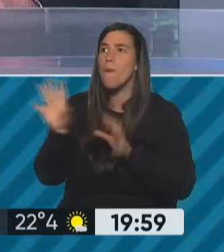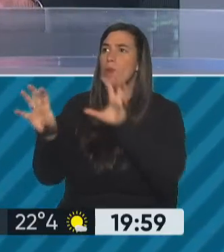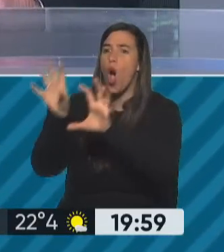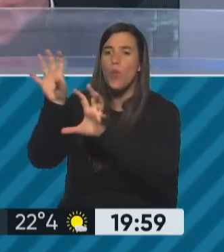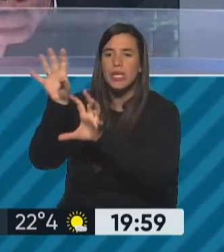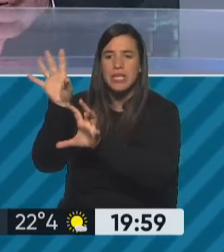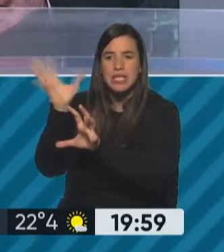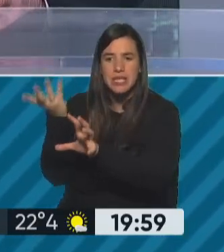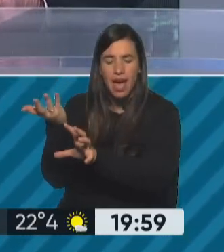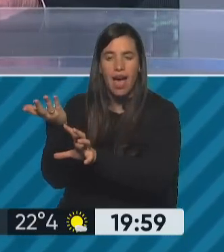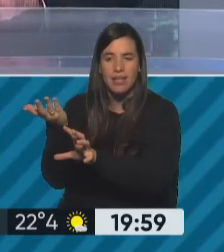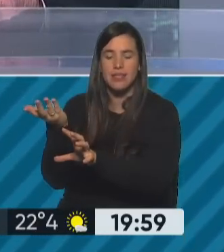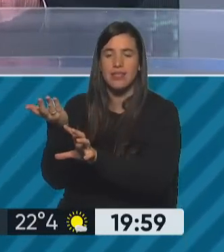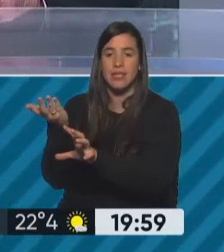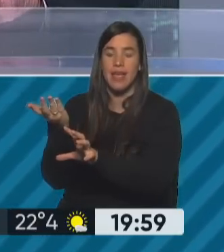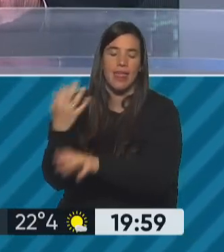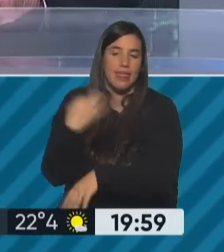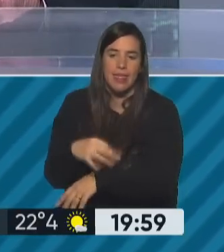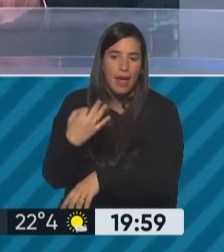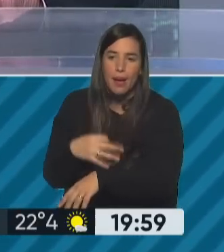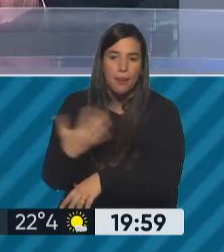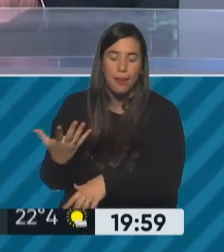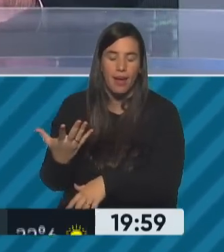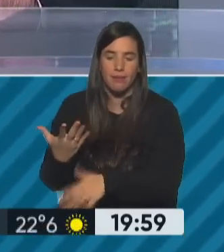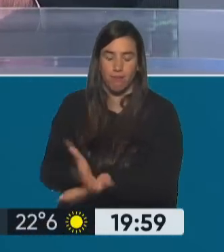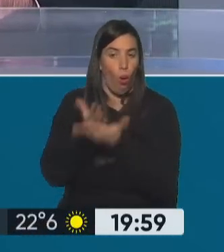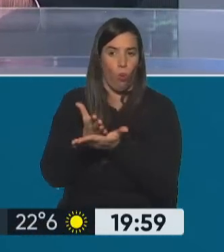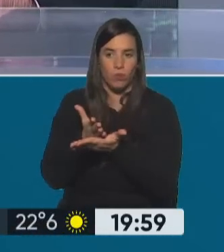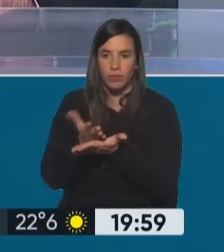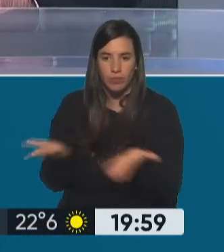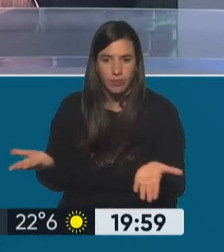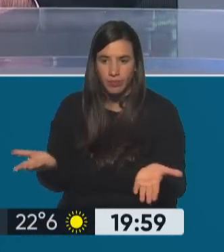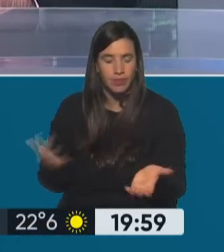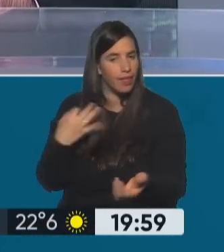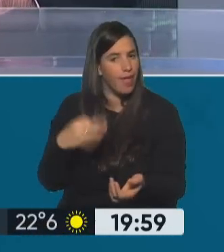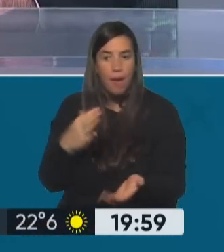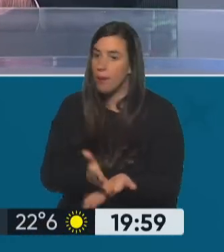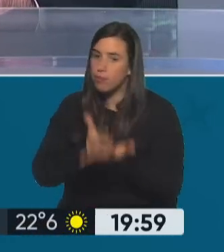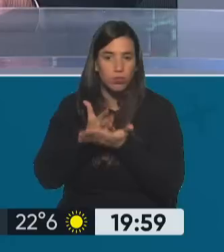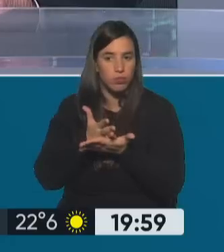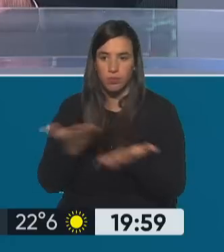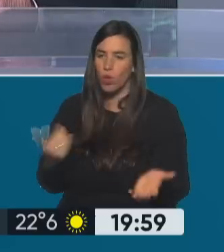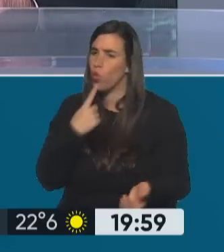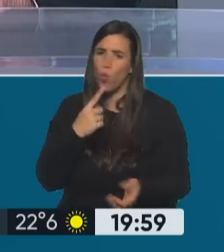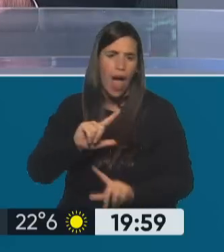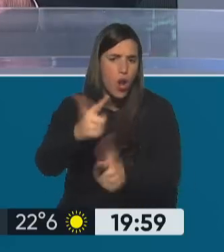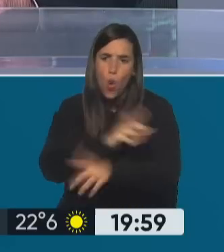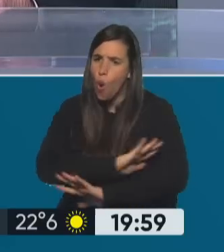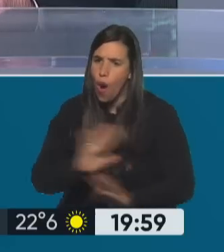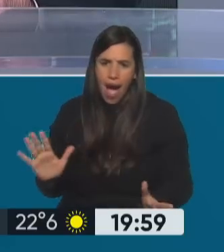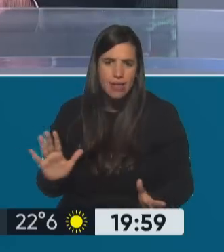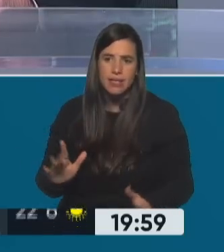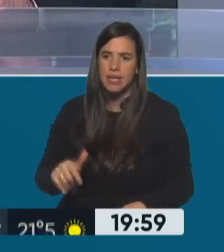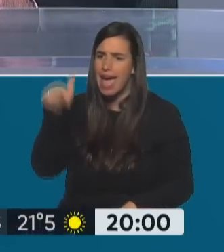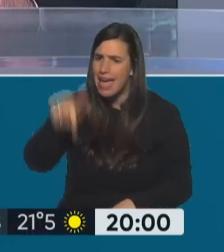de los contendientes electorales debe ser categórica. Debe ser categórica porque no hay lugar a dudas que es